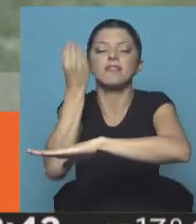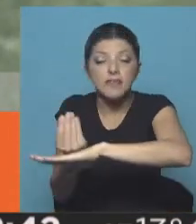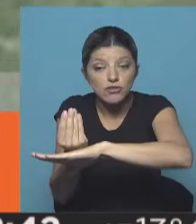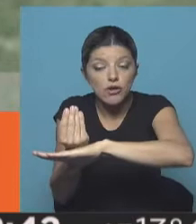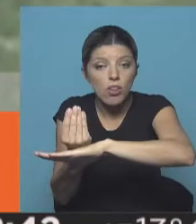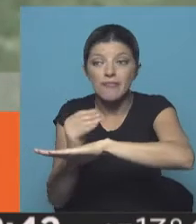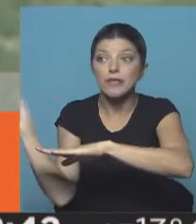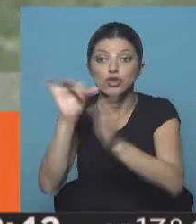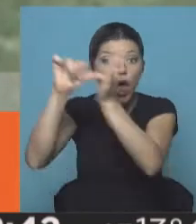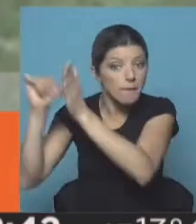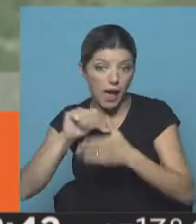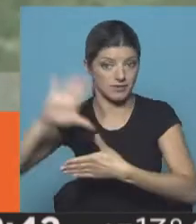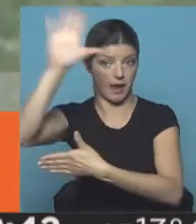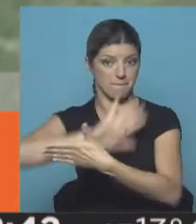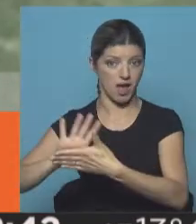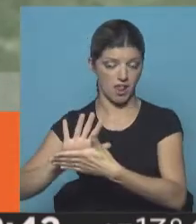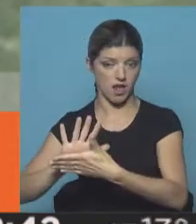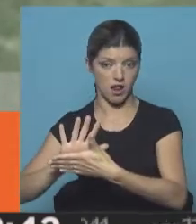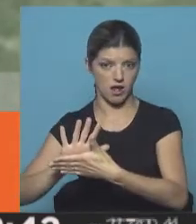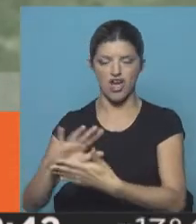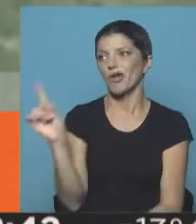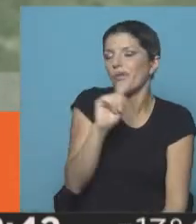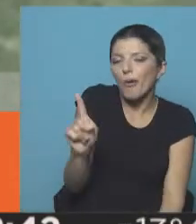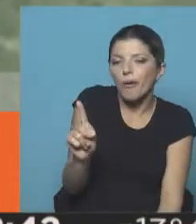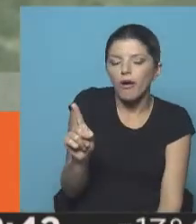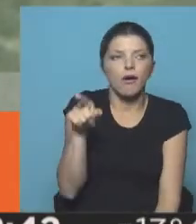los países de América y no una